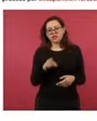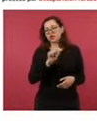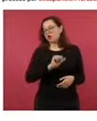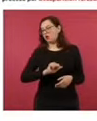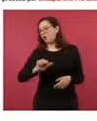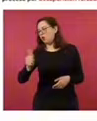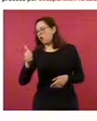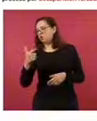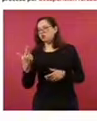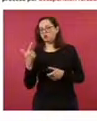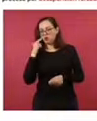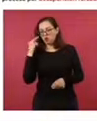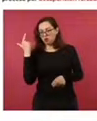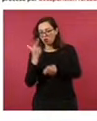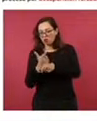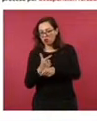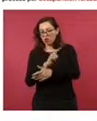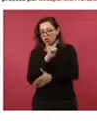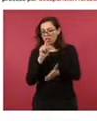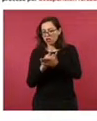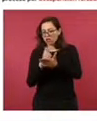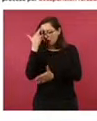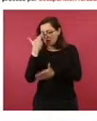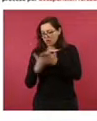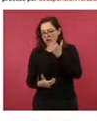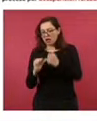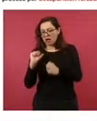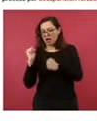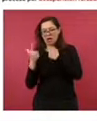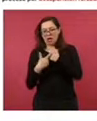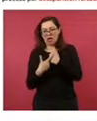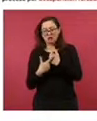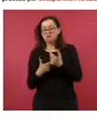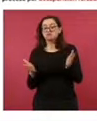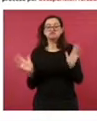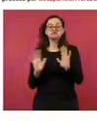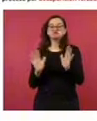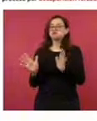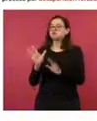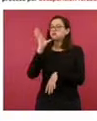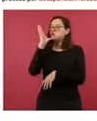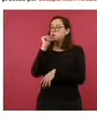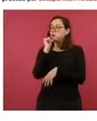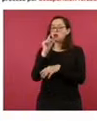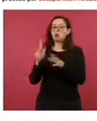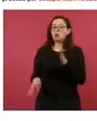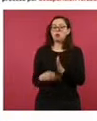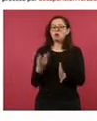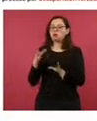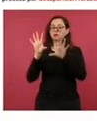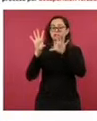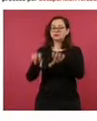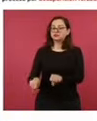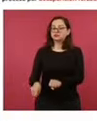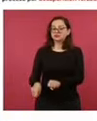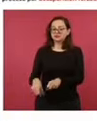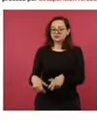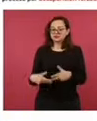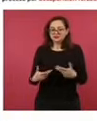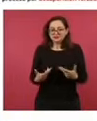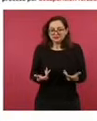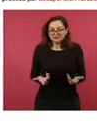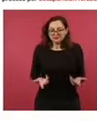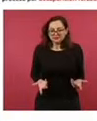aprehensión en su contra sin importar en este caso el delito de que se trate esta suspensión provisional le va a proteger